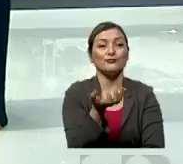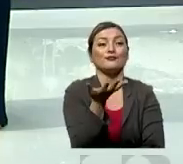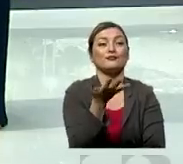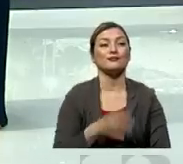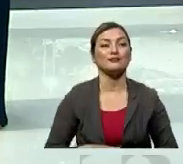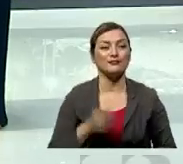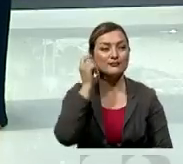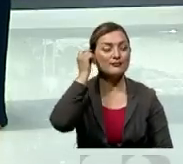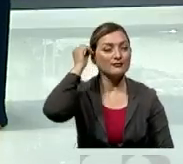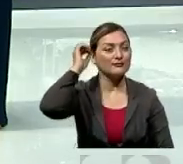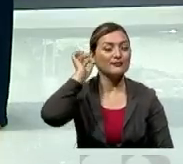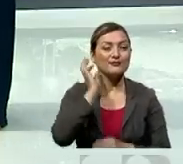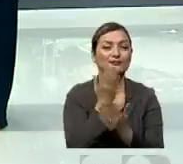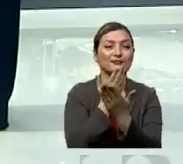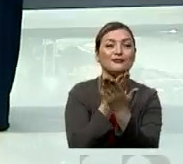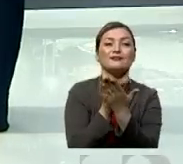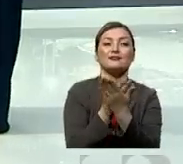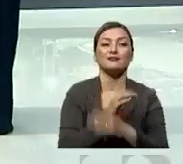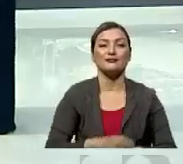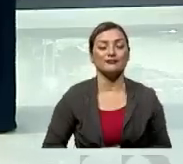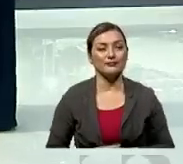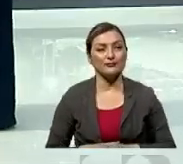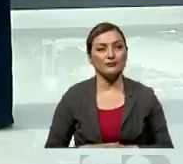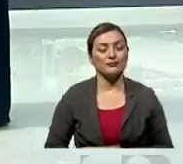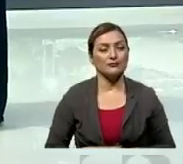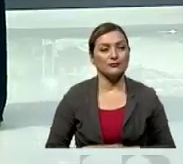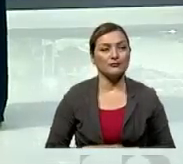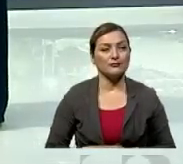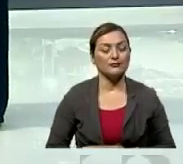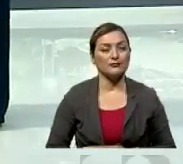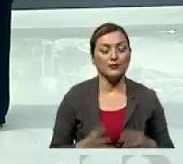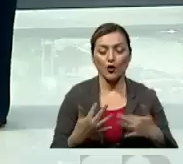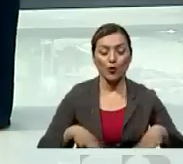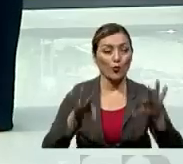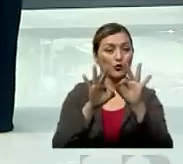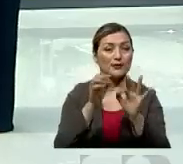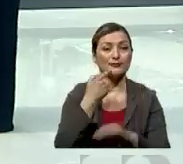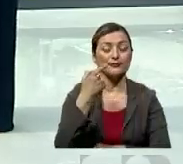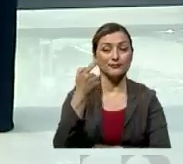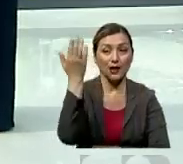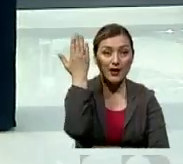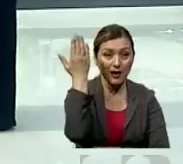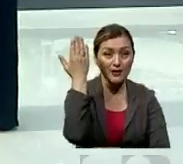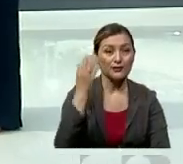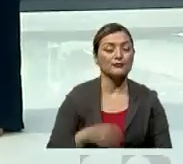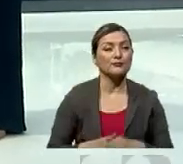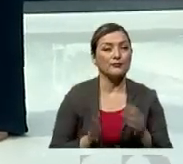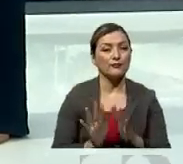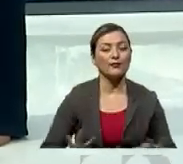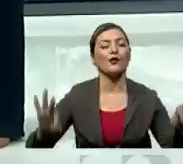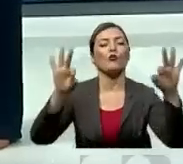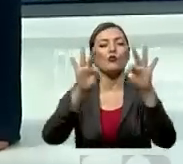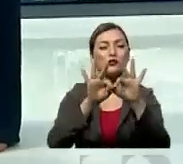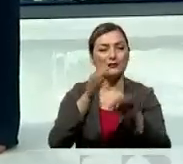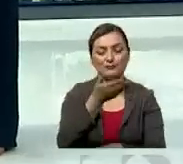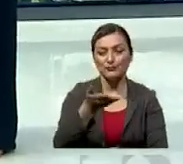Buenos días, Juan Miguel. Muchísimas gracias por ese reporte. Importantísimo lo que mencionaba el señor alcalde y también importante recalcarles